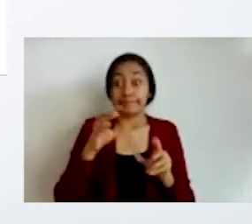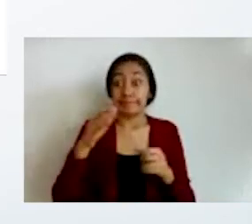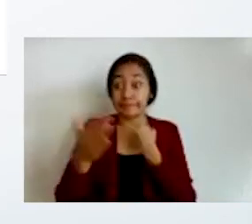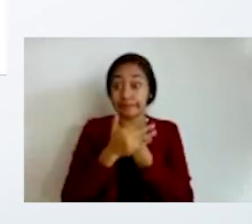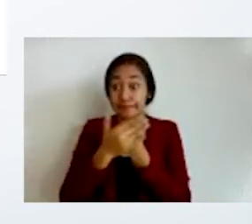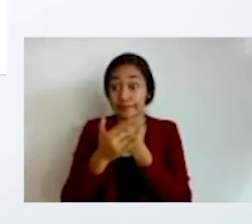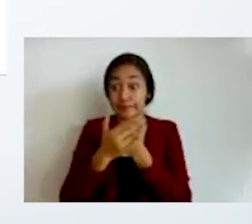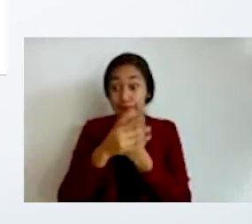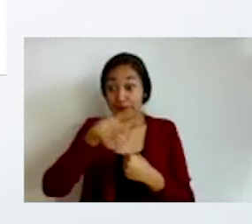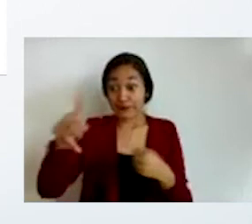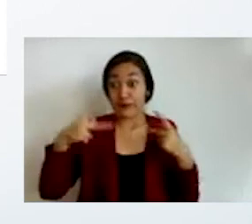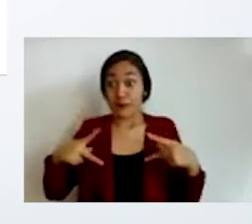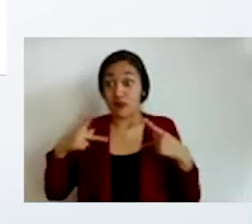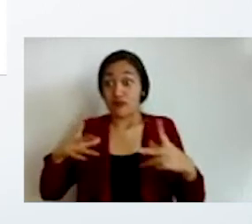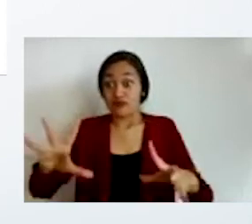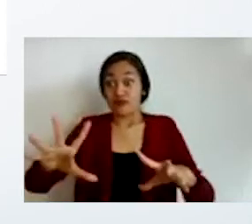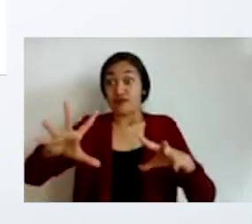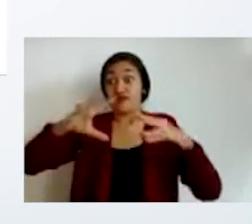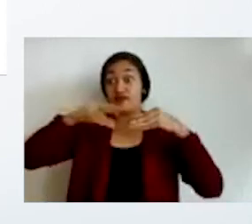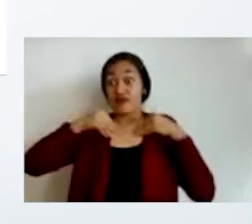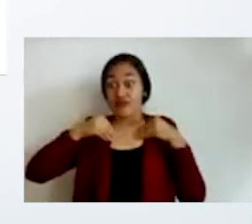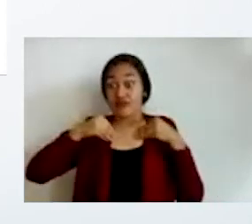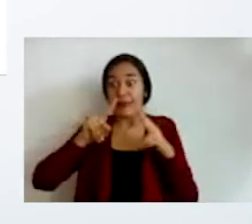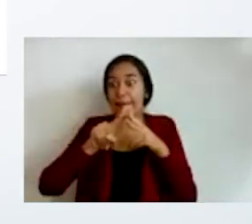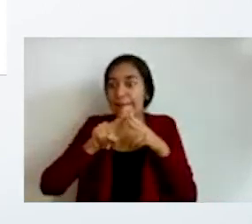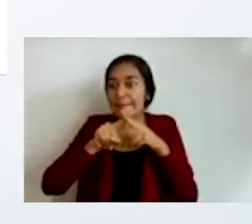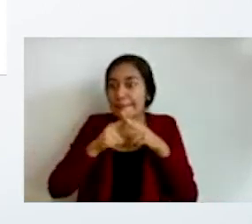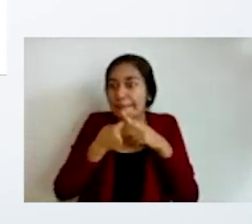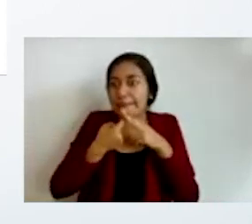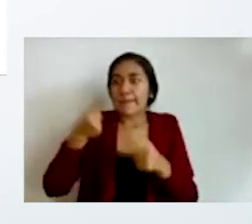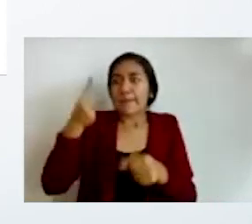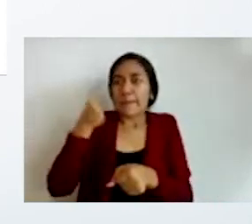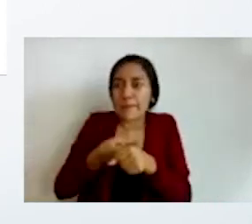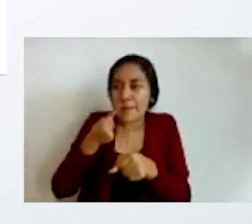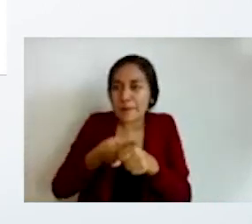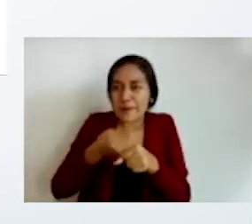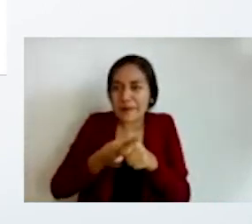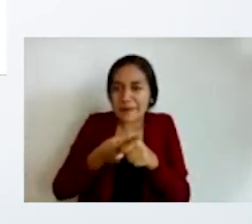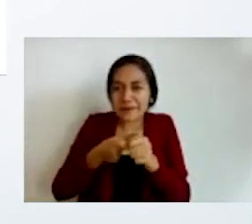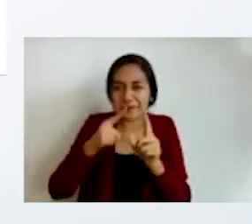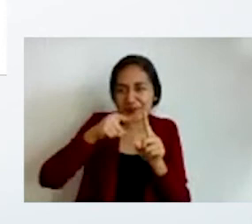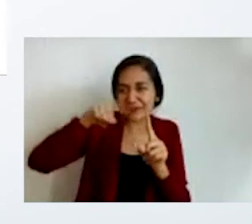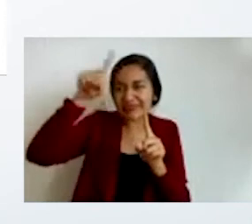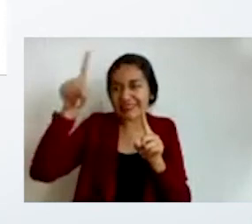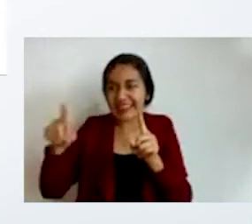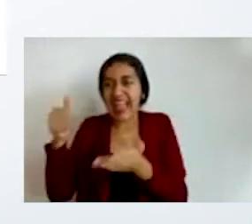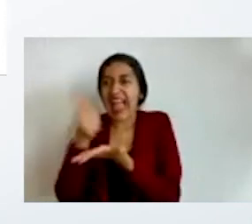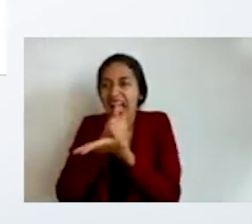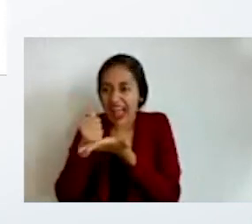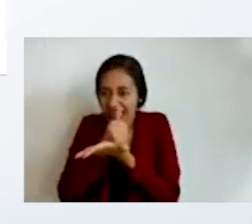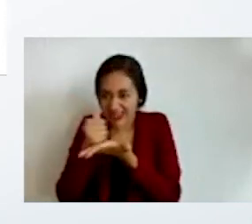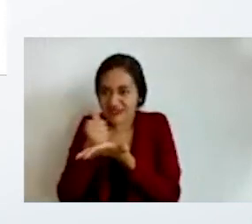a una persona y se inicia la enfermedad, que es esta curva azul. La mayor parte de las personas, bueno,